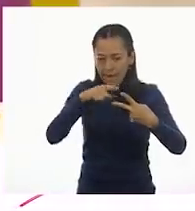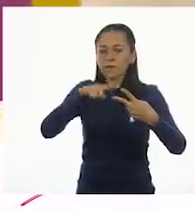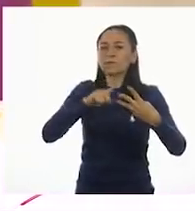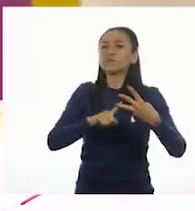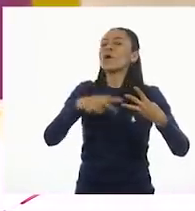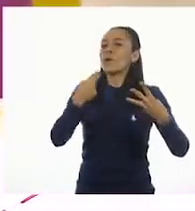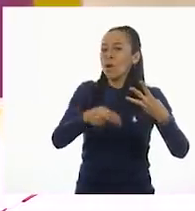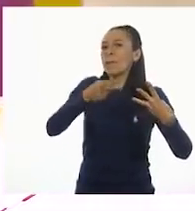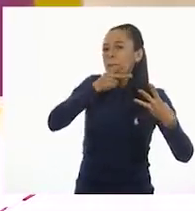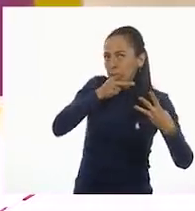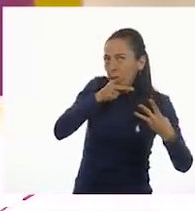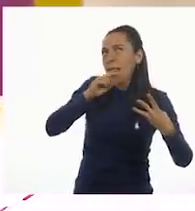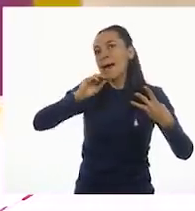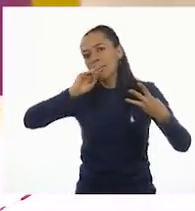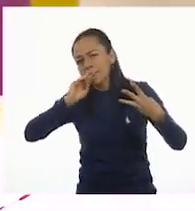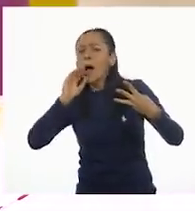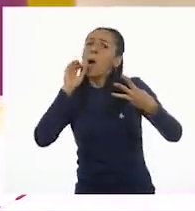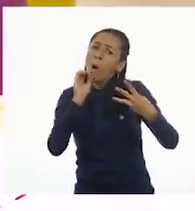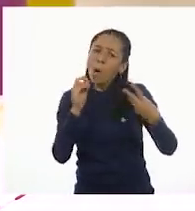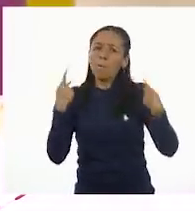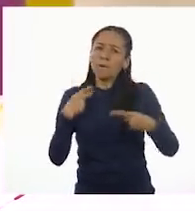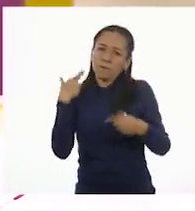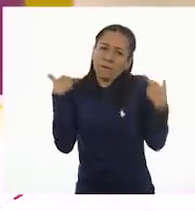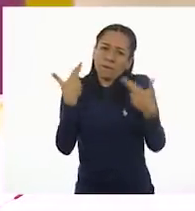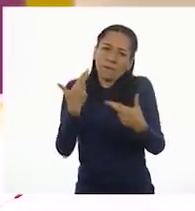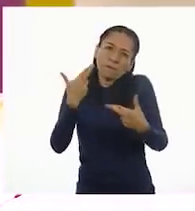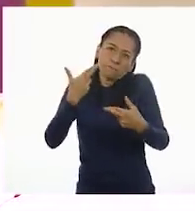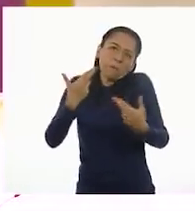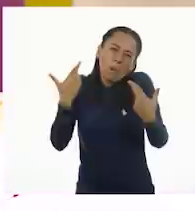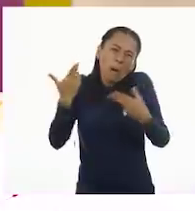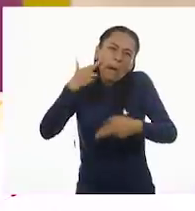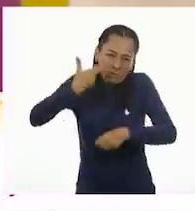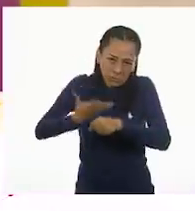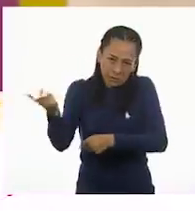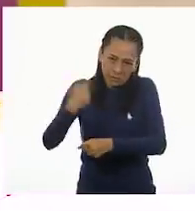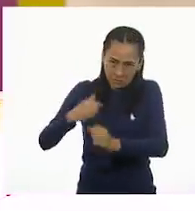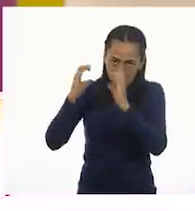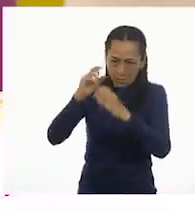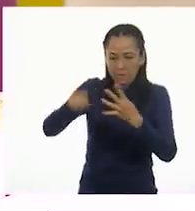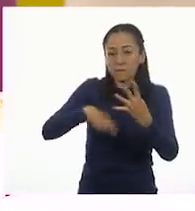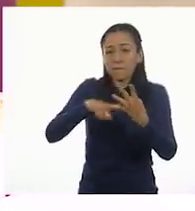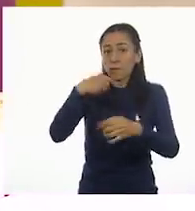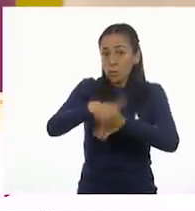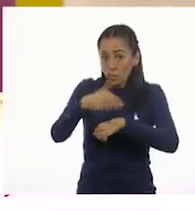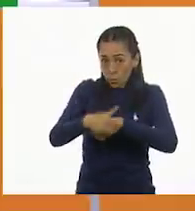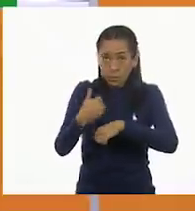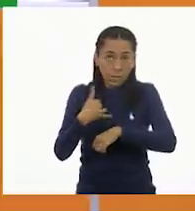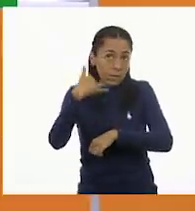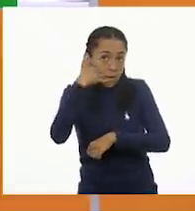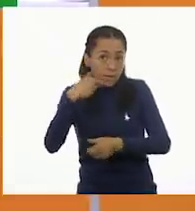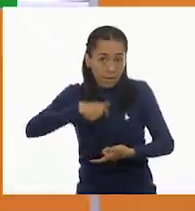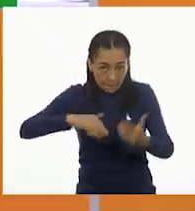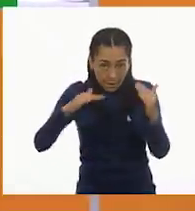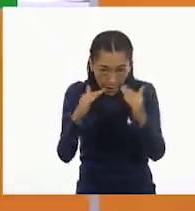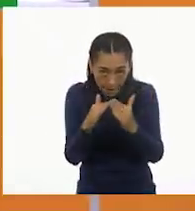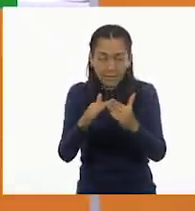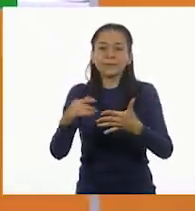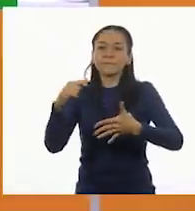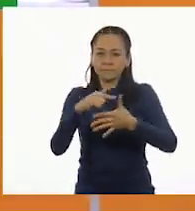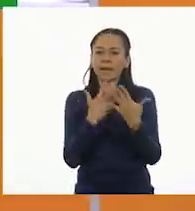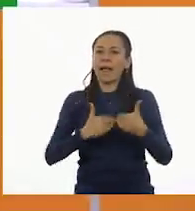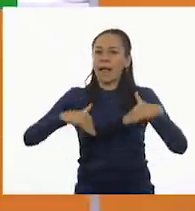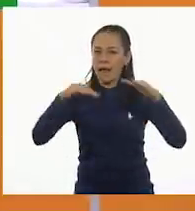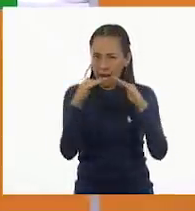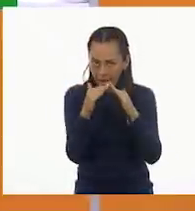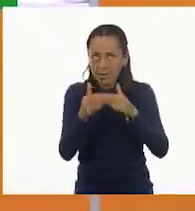de la persona que me cuida, el teléfono de mi casa y también mi dirección completa. Muy bien, contestaste muy bien. Pepe,